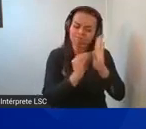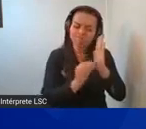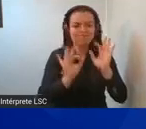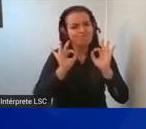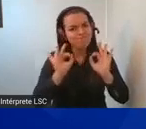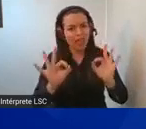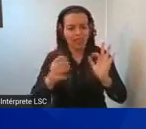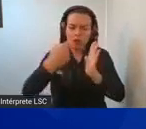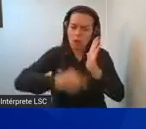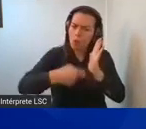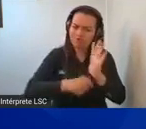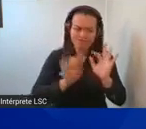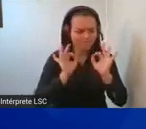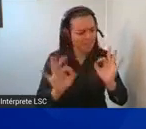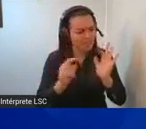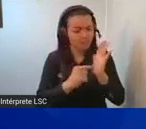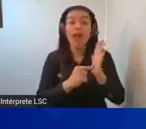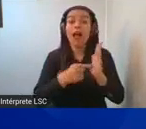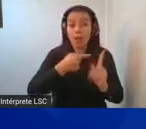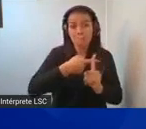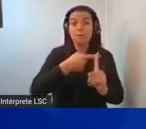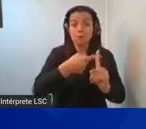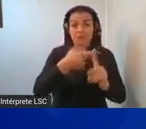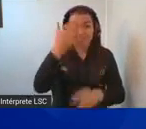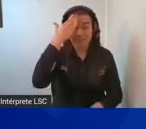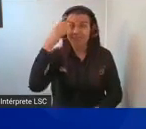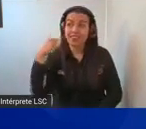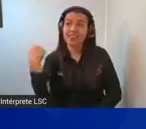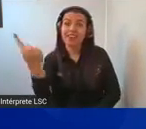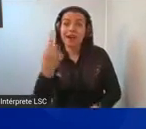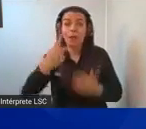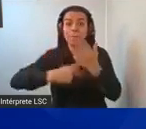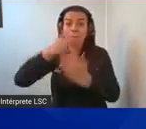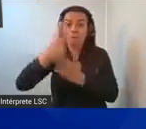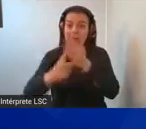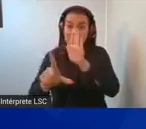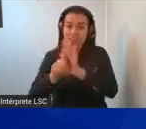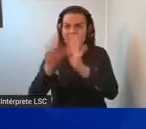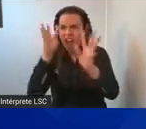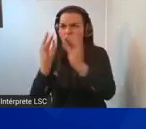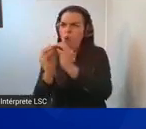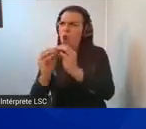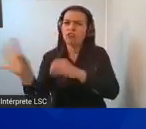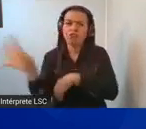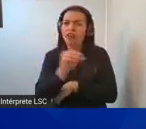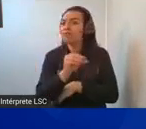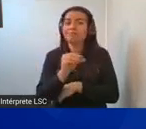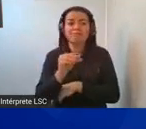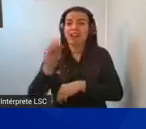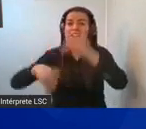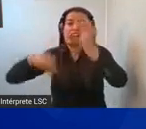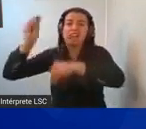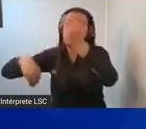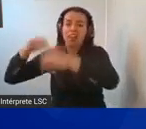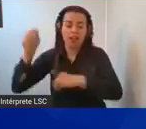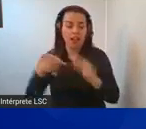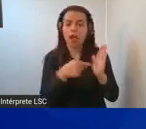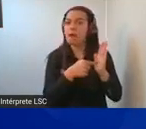eso es bastante positivo porque pocos proyectos de ley logran esos consensos que este logró. Sí, de